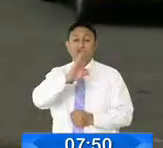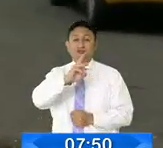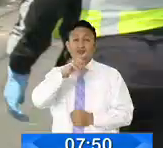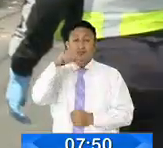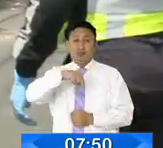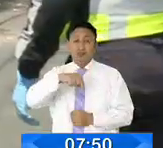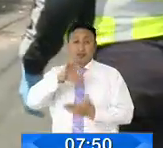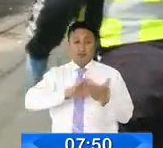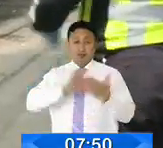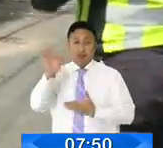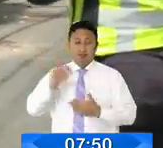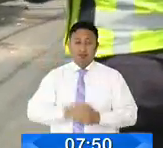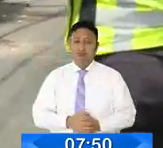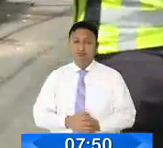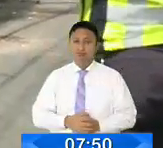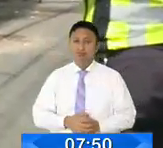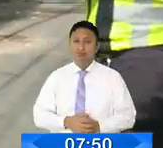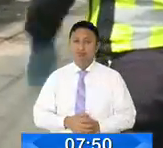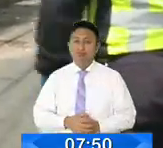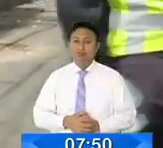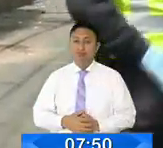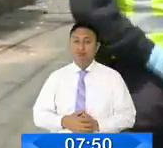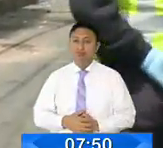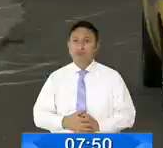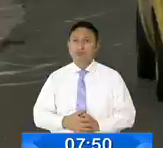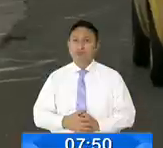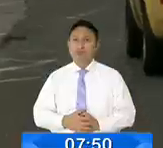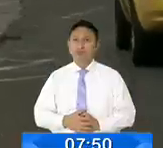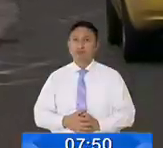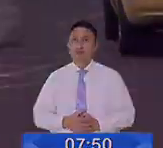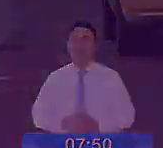fueron aprobadas, informó Sofía Vintimilla.